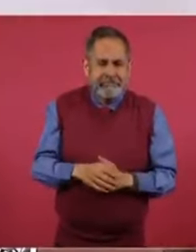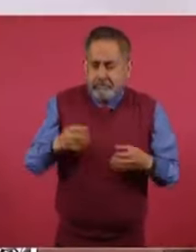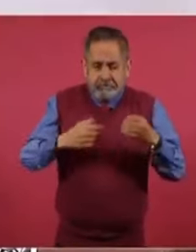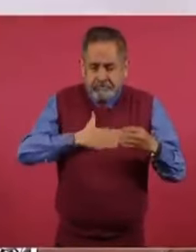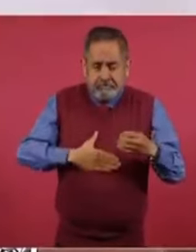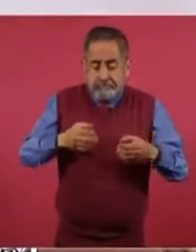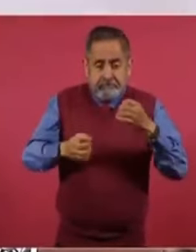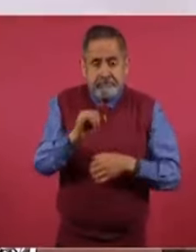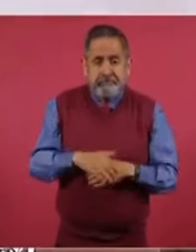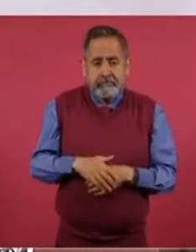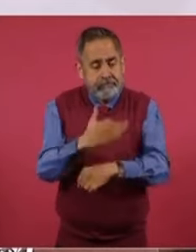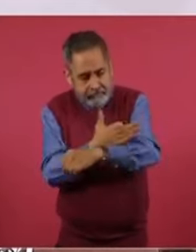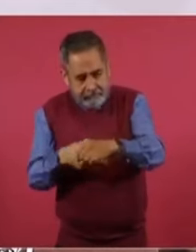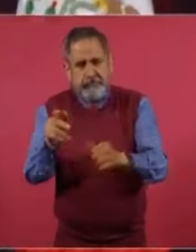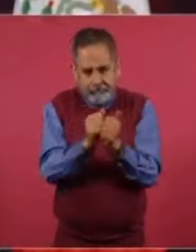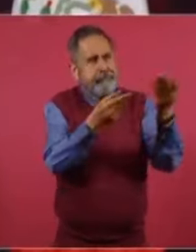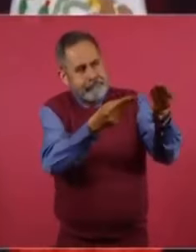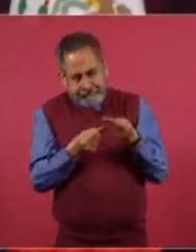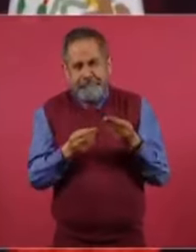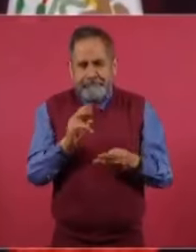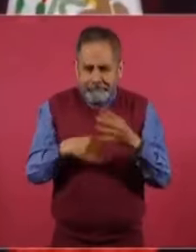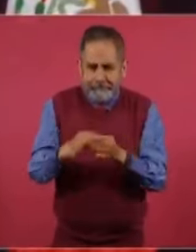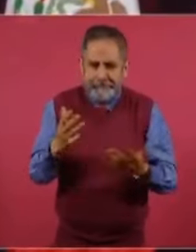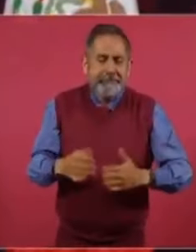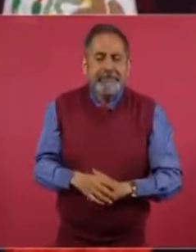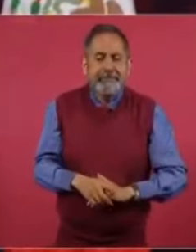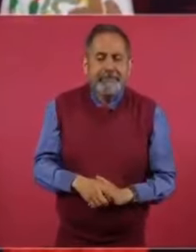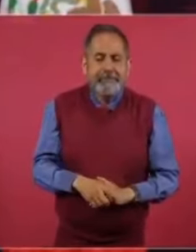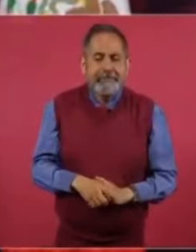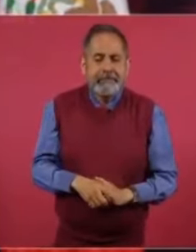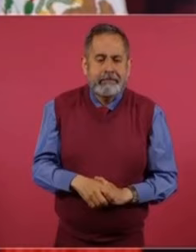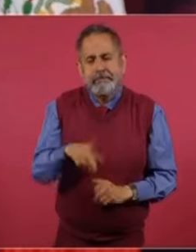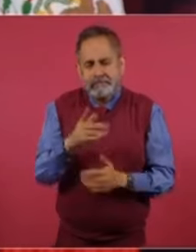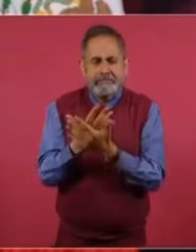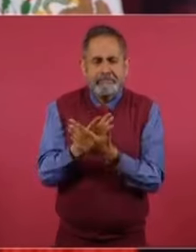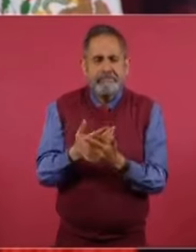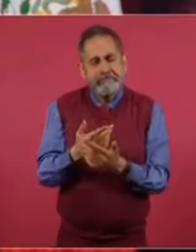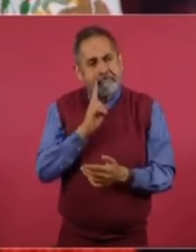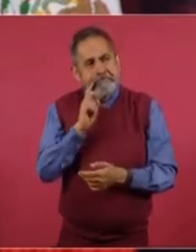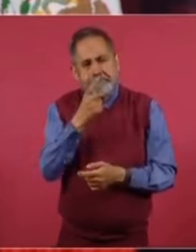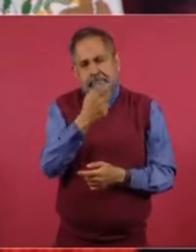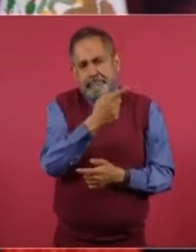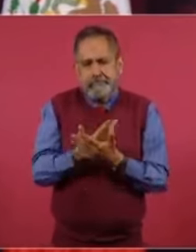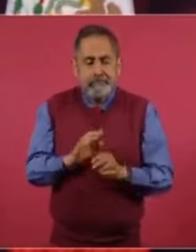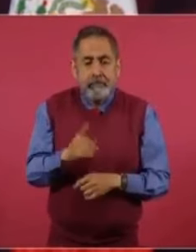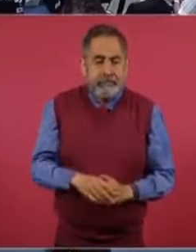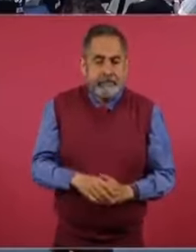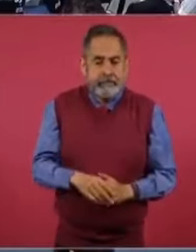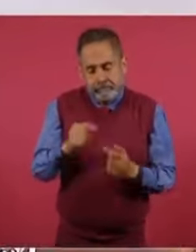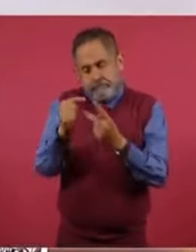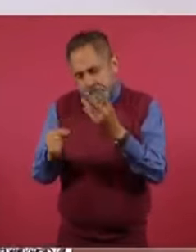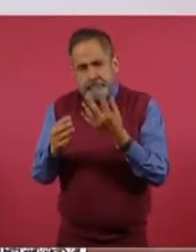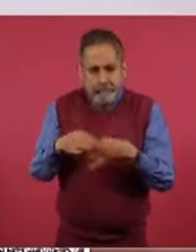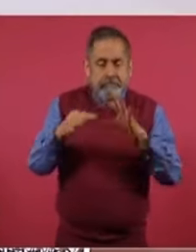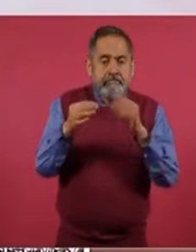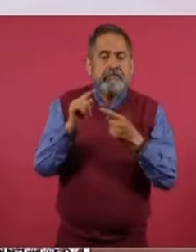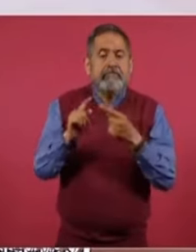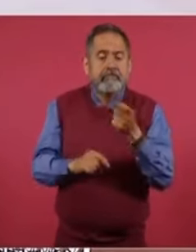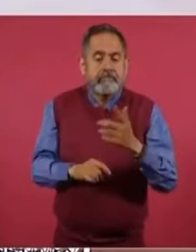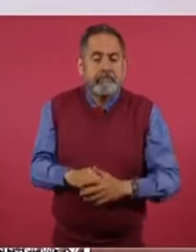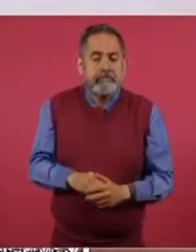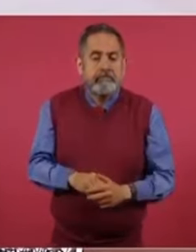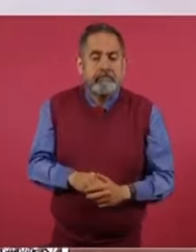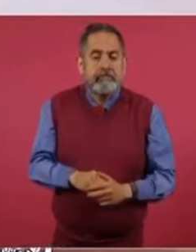justicia. Tarda, pero llega. Entonces, vamos a esperarnos. Lo importante, otras cosas, es